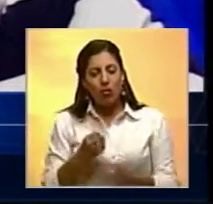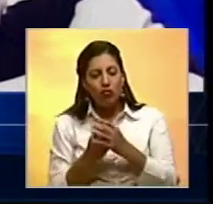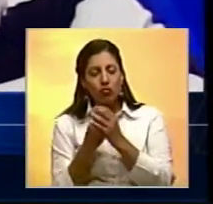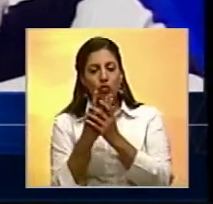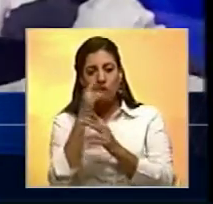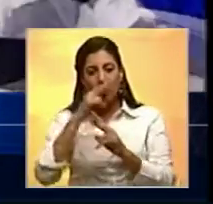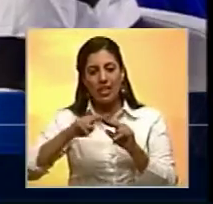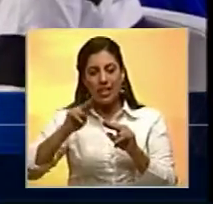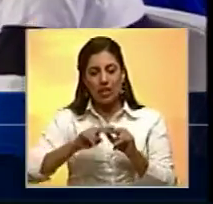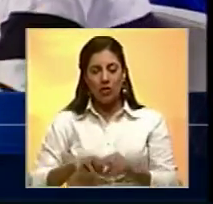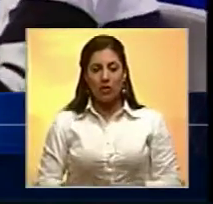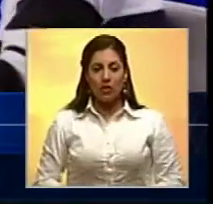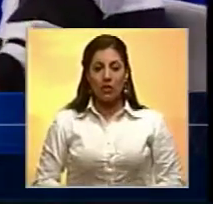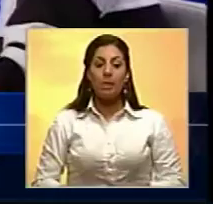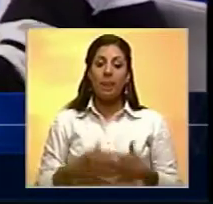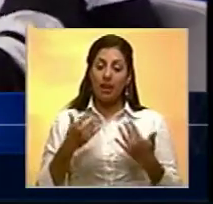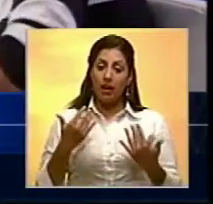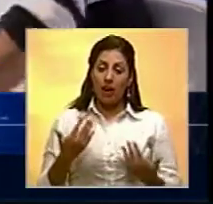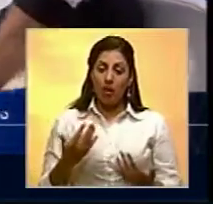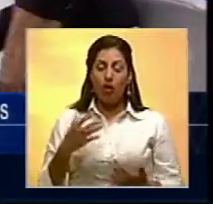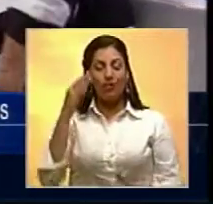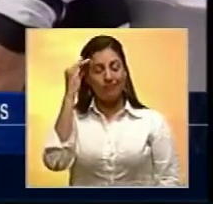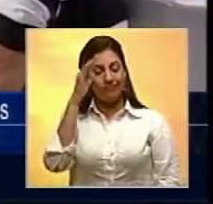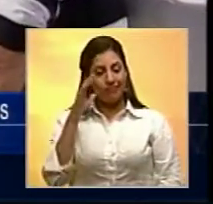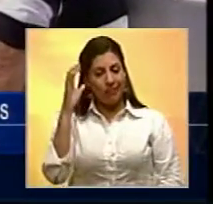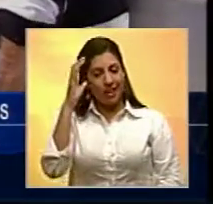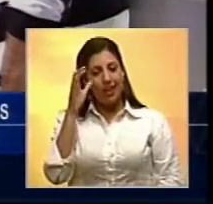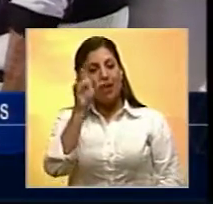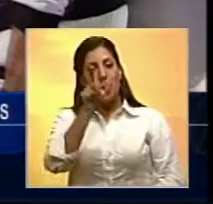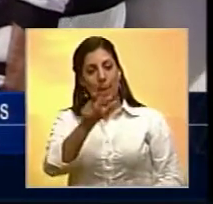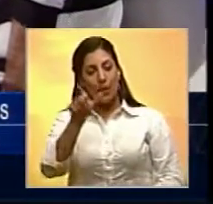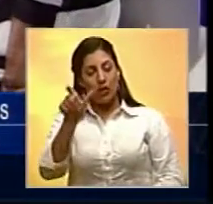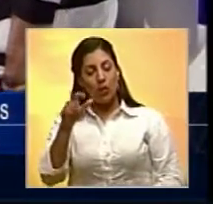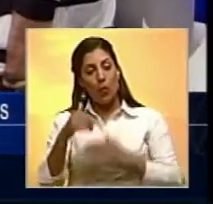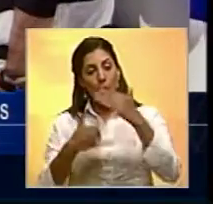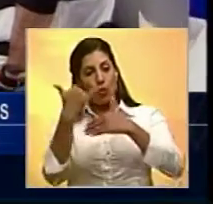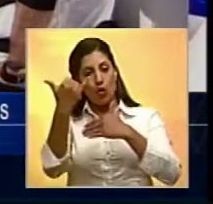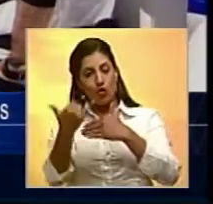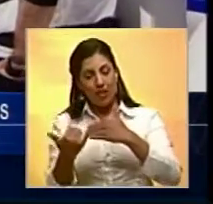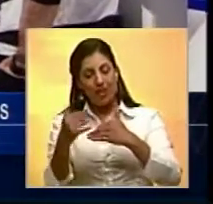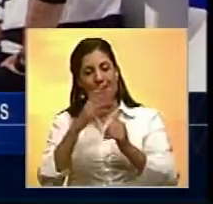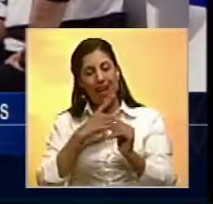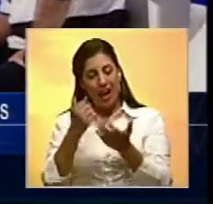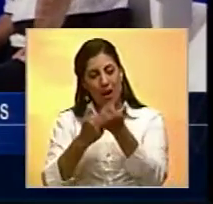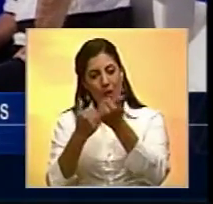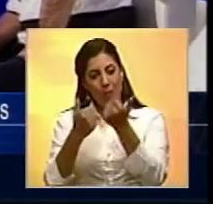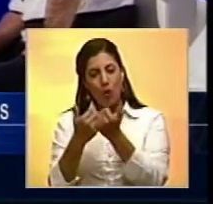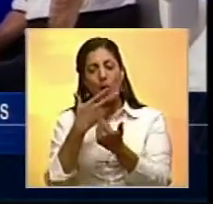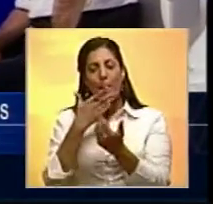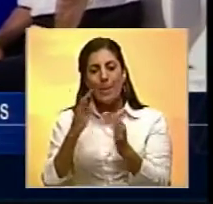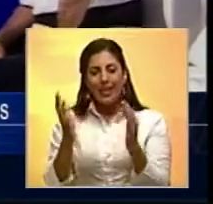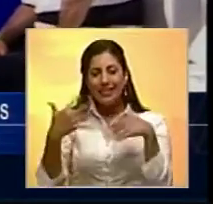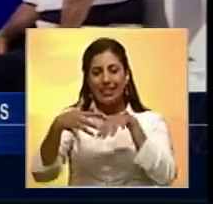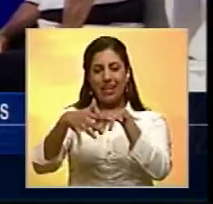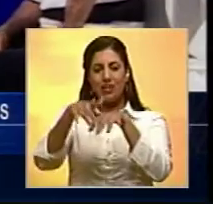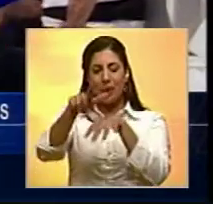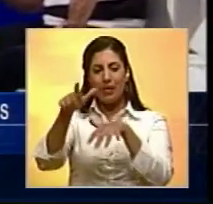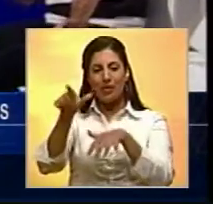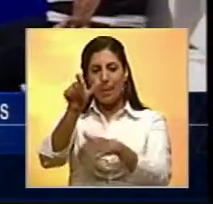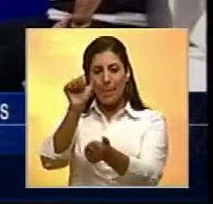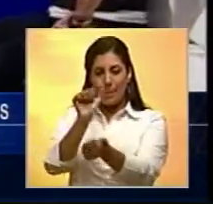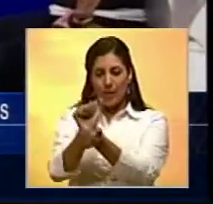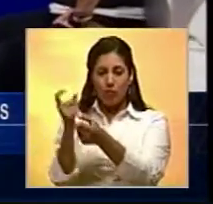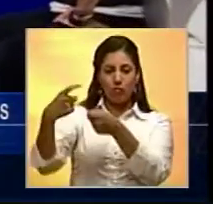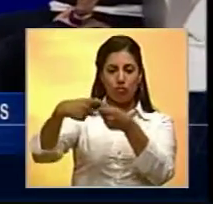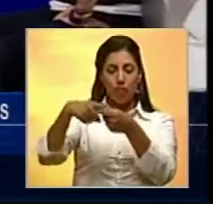nuestros nietos. Vollmer considera que actividades como el proyecto Alcatraz, que contribuyen a la reinserción social de privados de